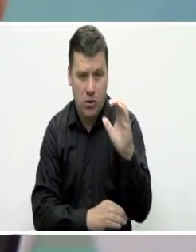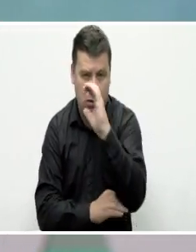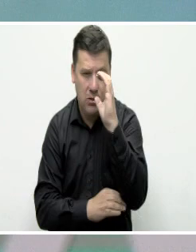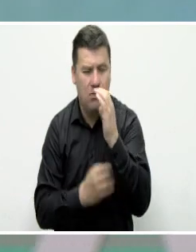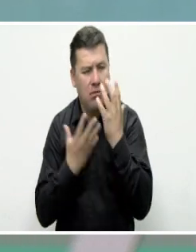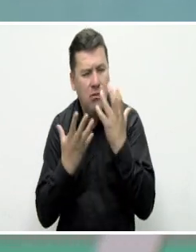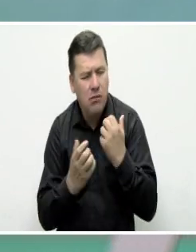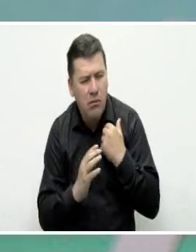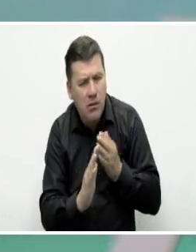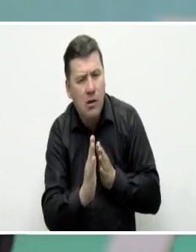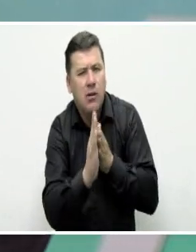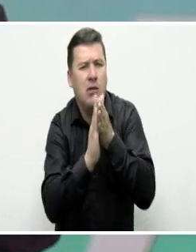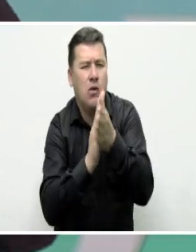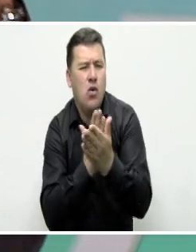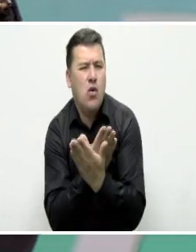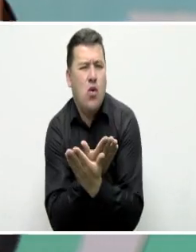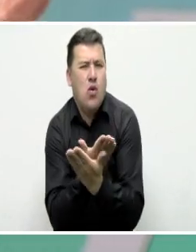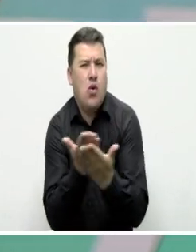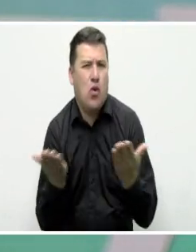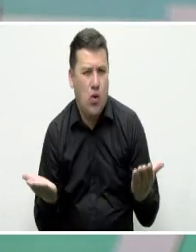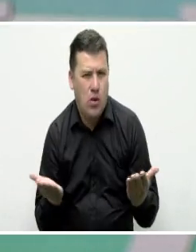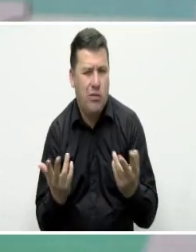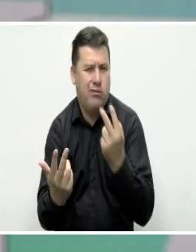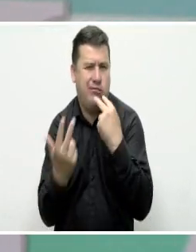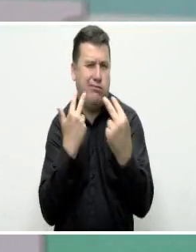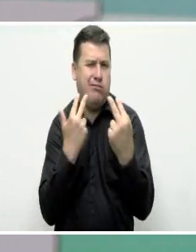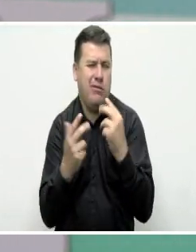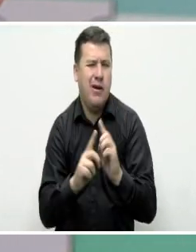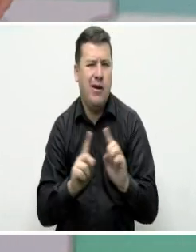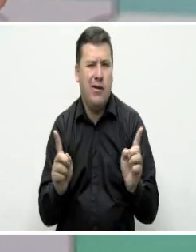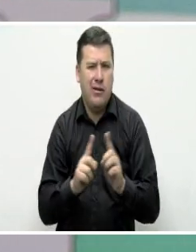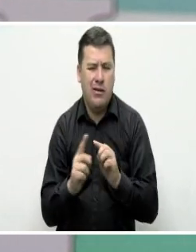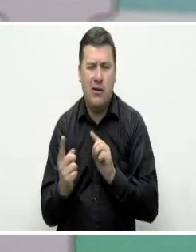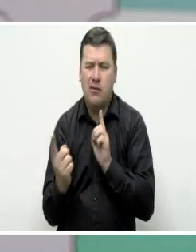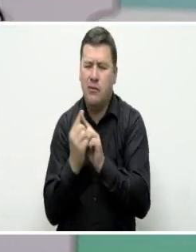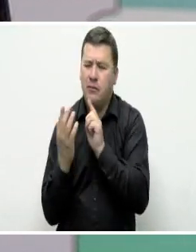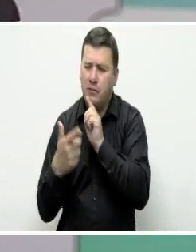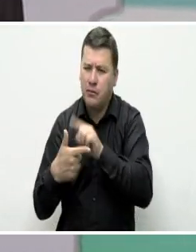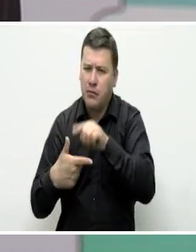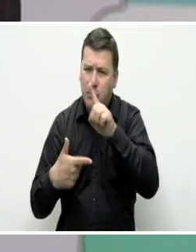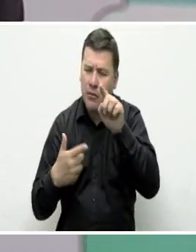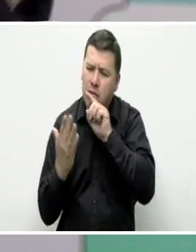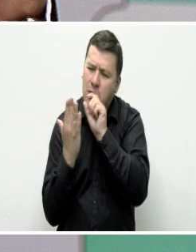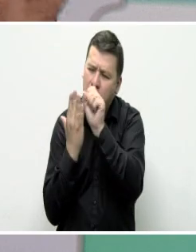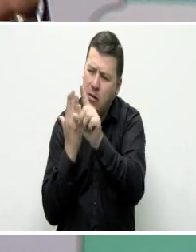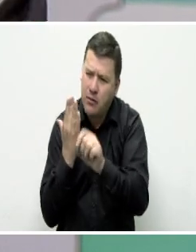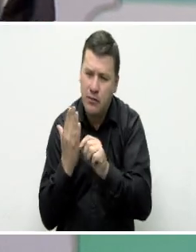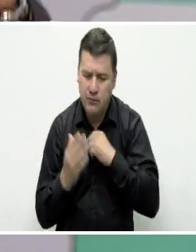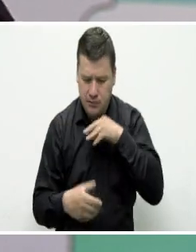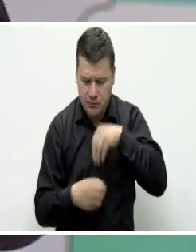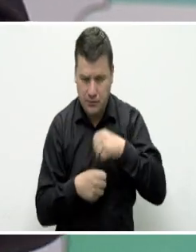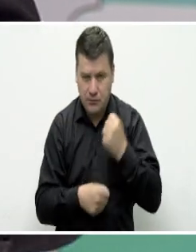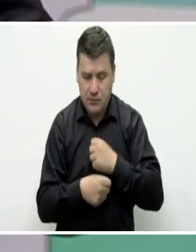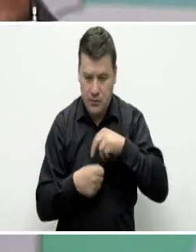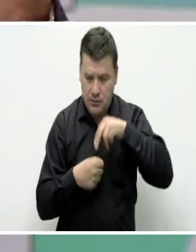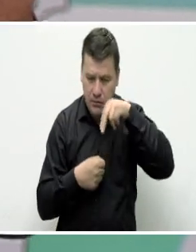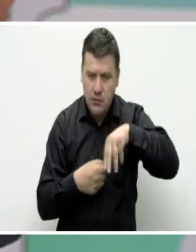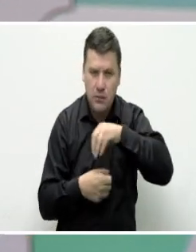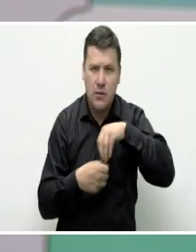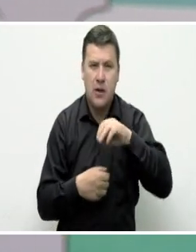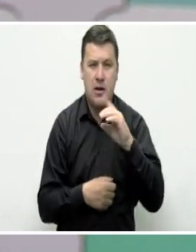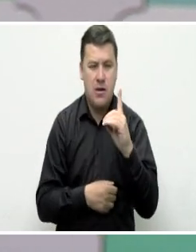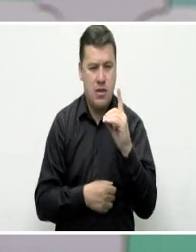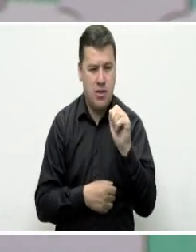queremos contarles es cómo nos han visto las diferentes encuestas, tanto la de funcionarios llevada a cabo por el